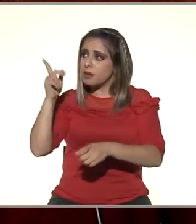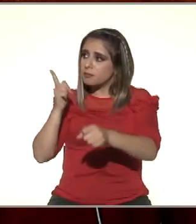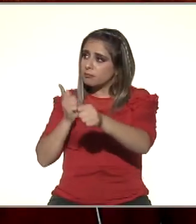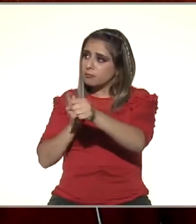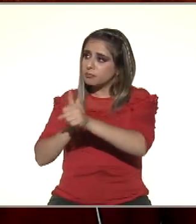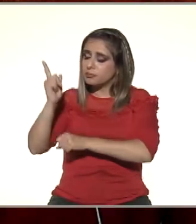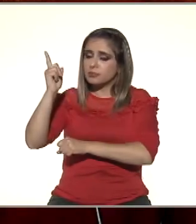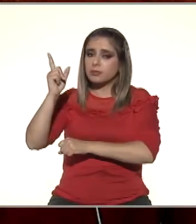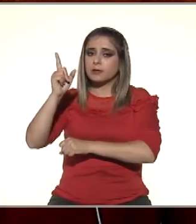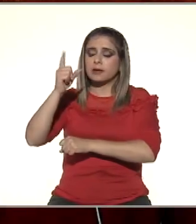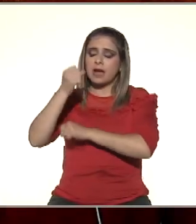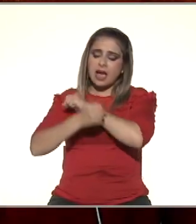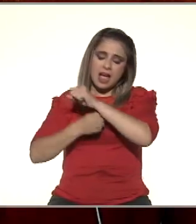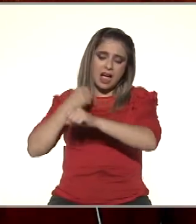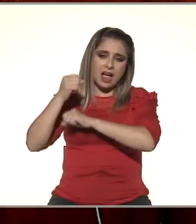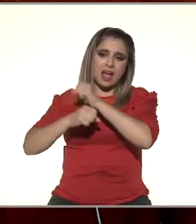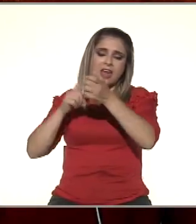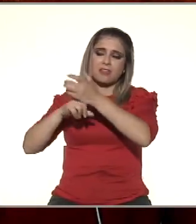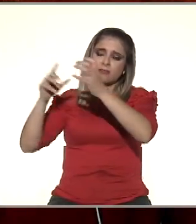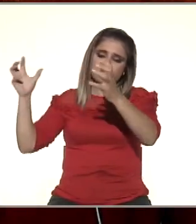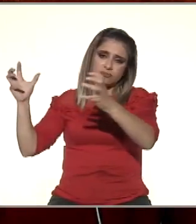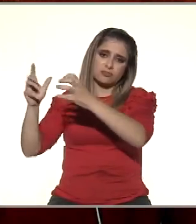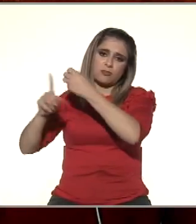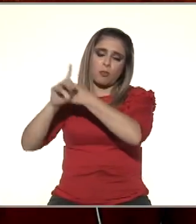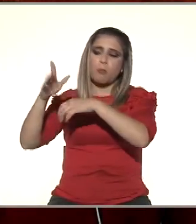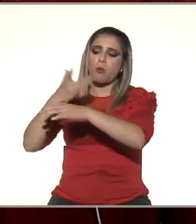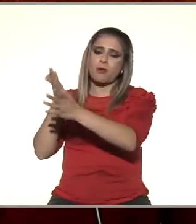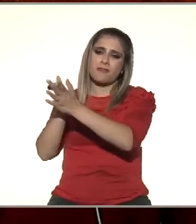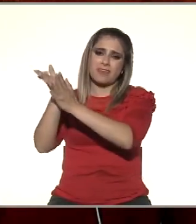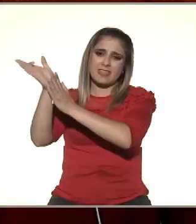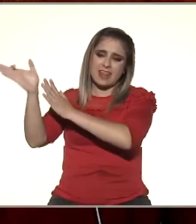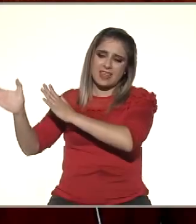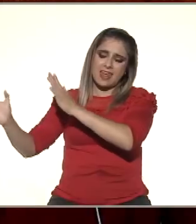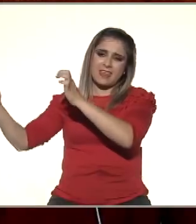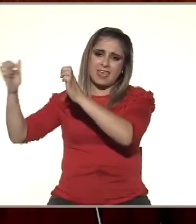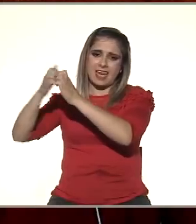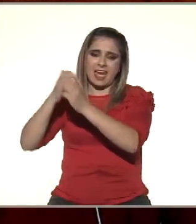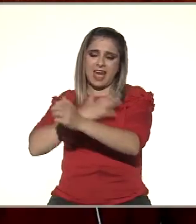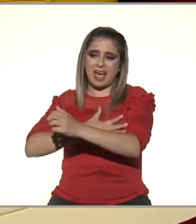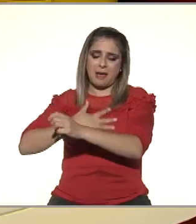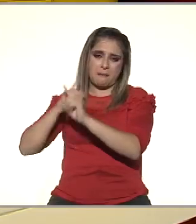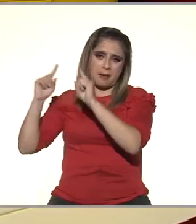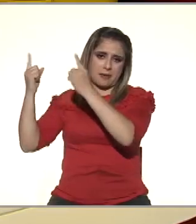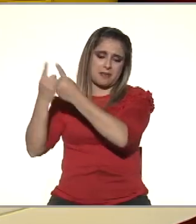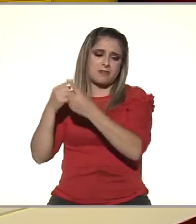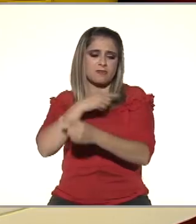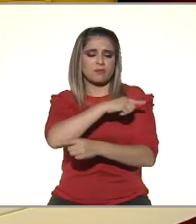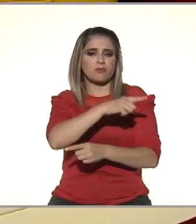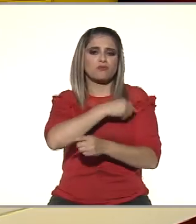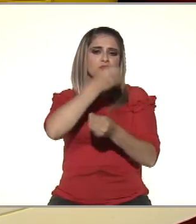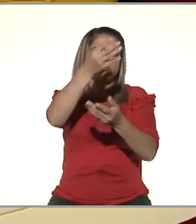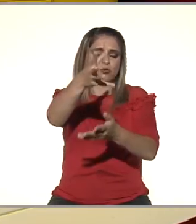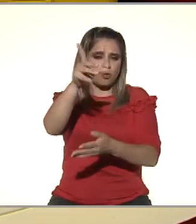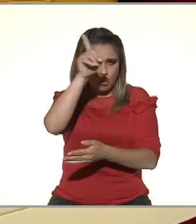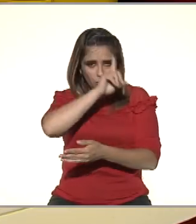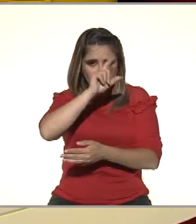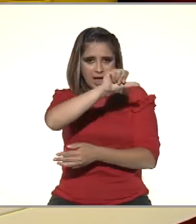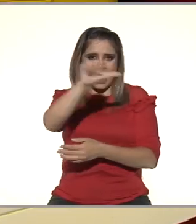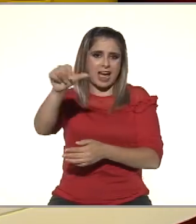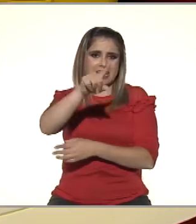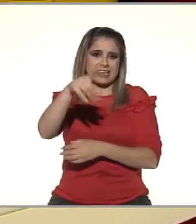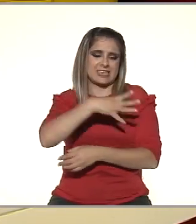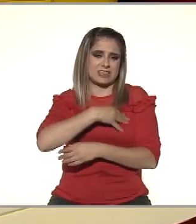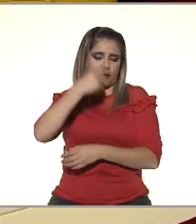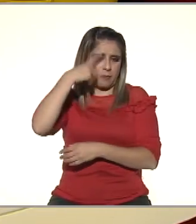durante años con las broncas familiares de la infidelidad, ¿qué les dirían? O sea, ¿qué consejos les darían? Mira, para